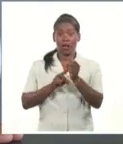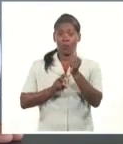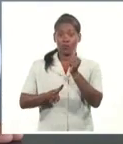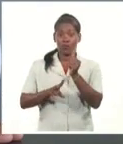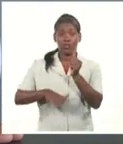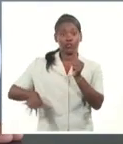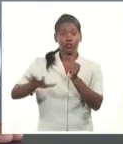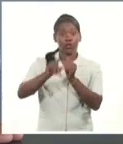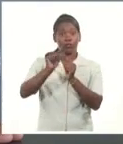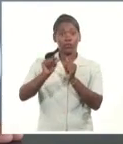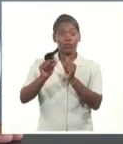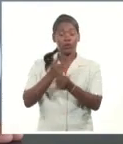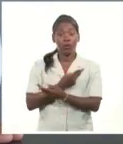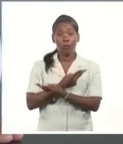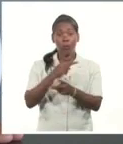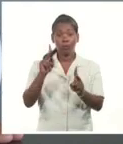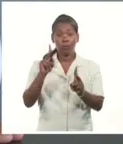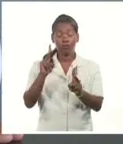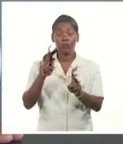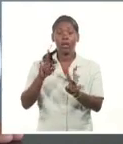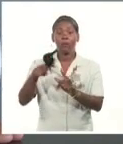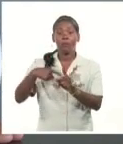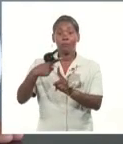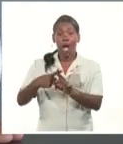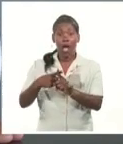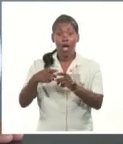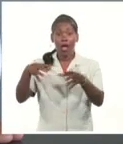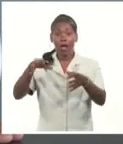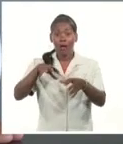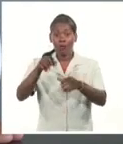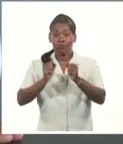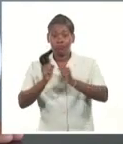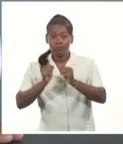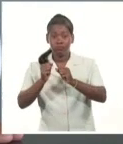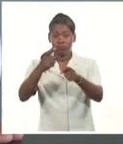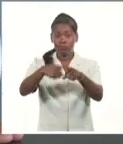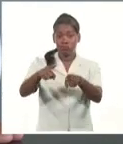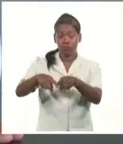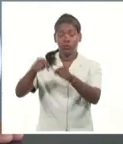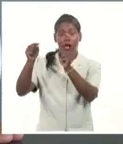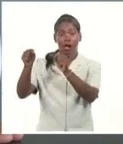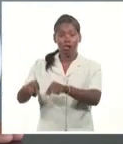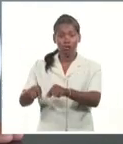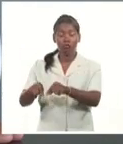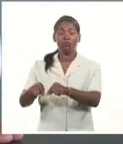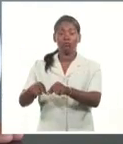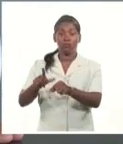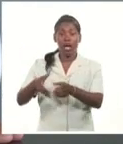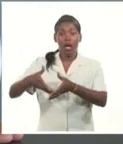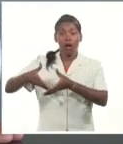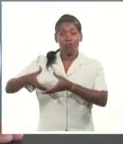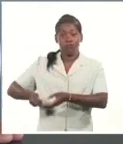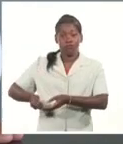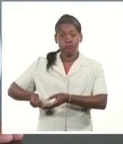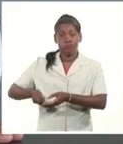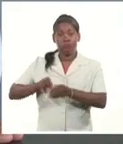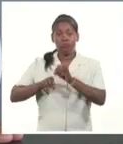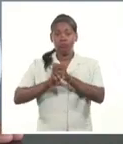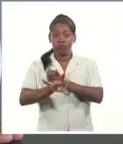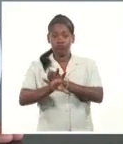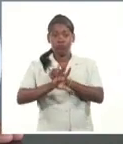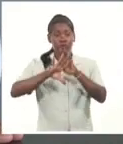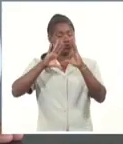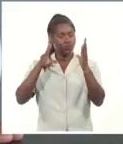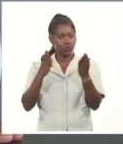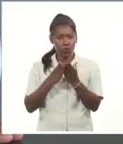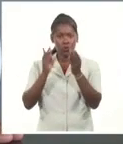equipos de expertos que van a acompañar a nuestros expertos provinciales en este proceso. Están todos los recursos